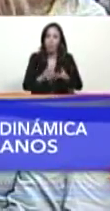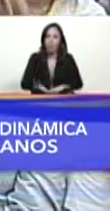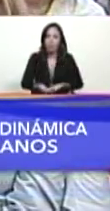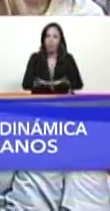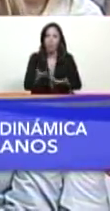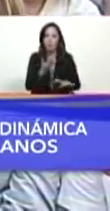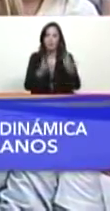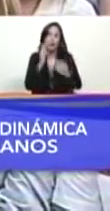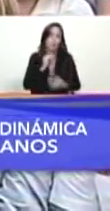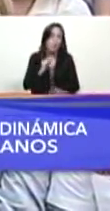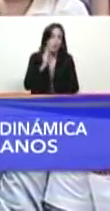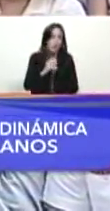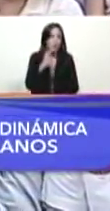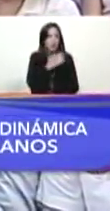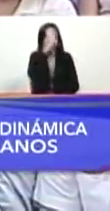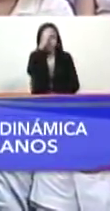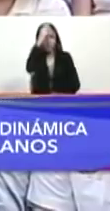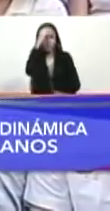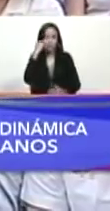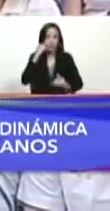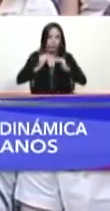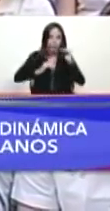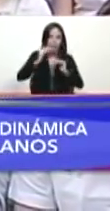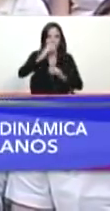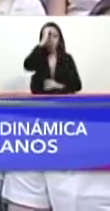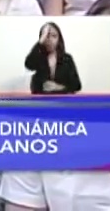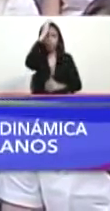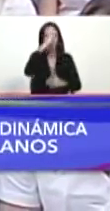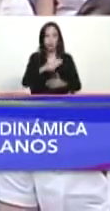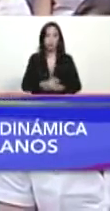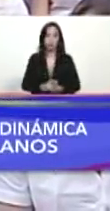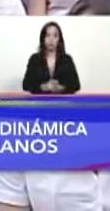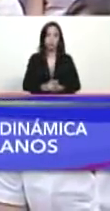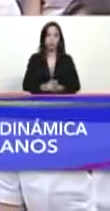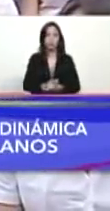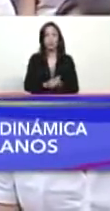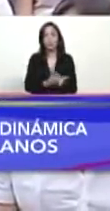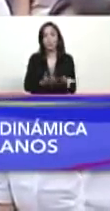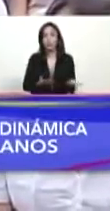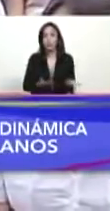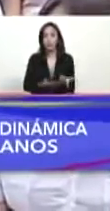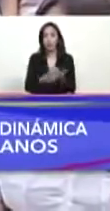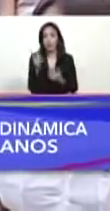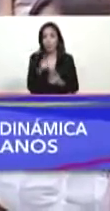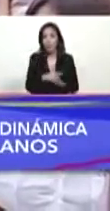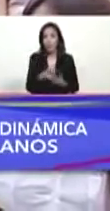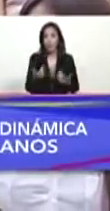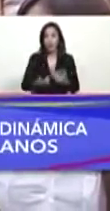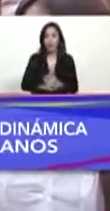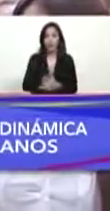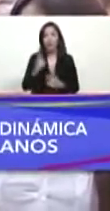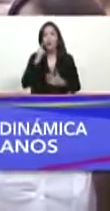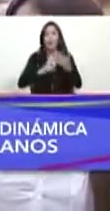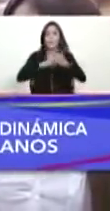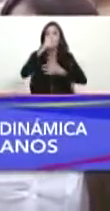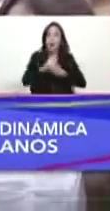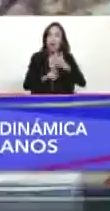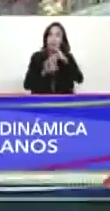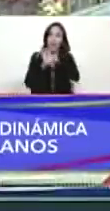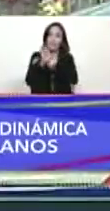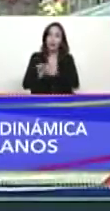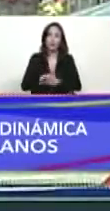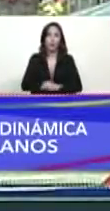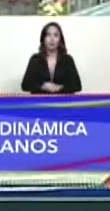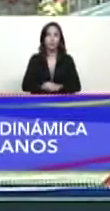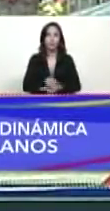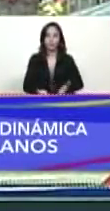más experiencia, más conocimiento. Y tenemos ahora, miren, el plan de la patria.